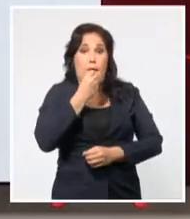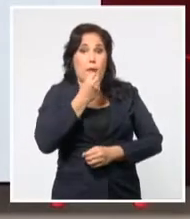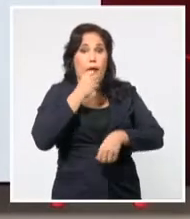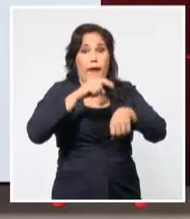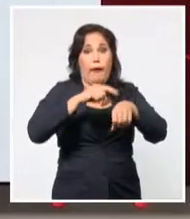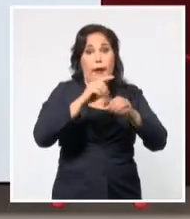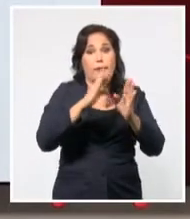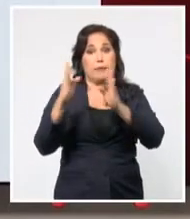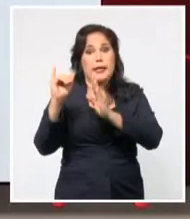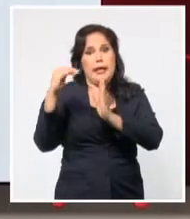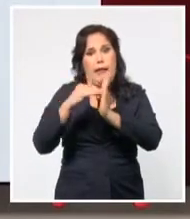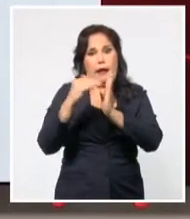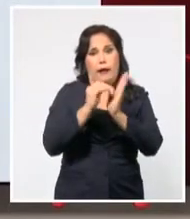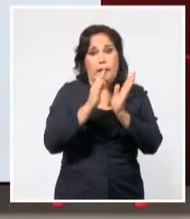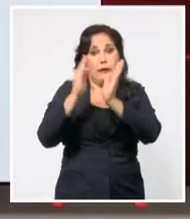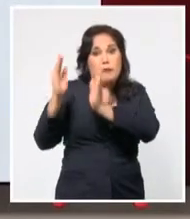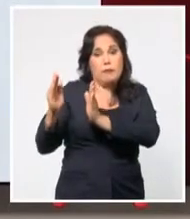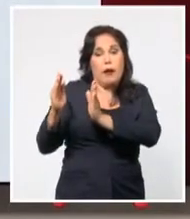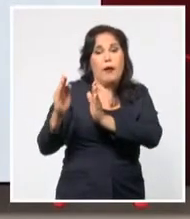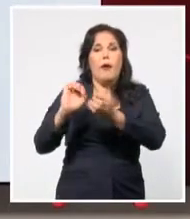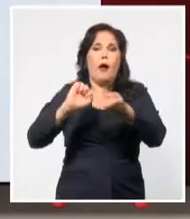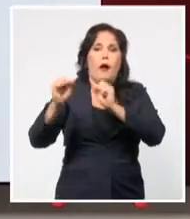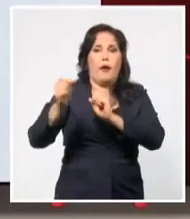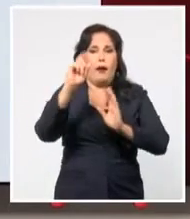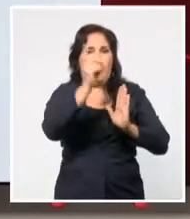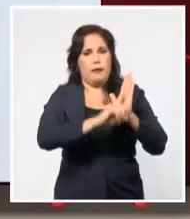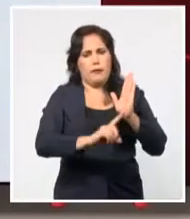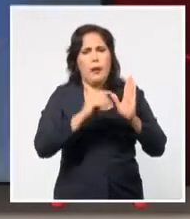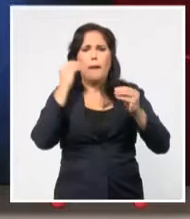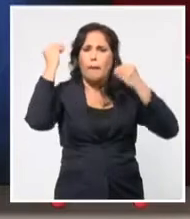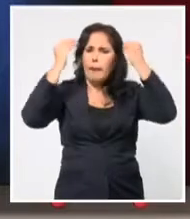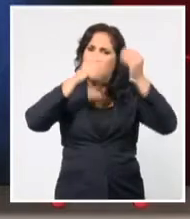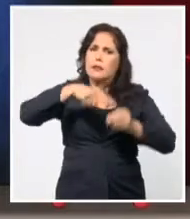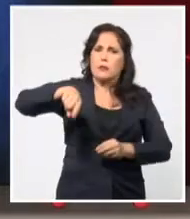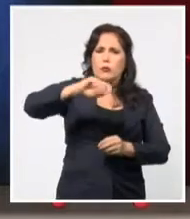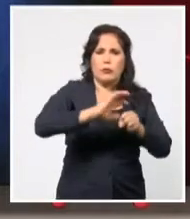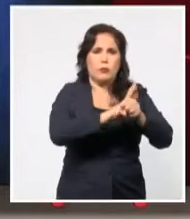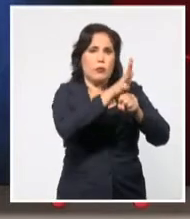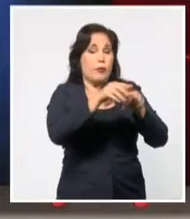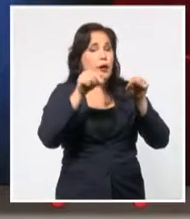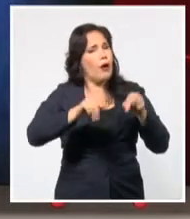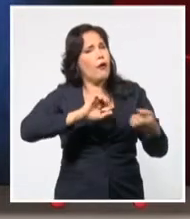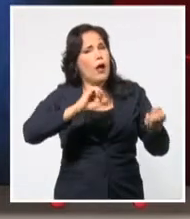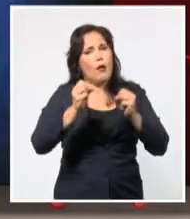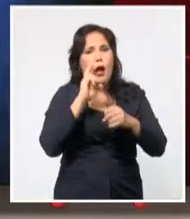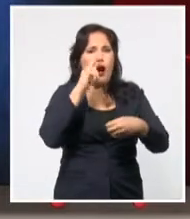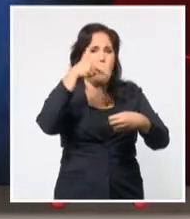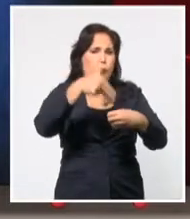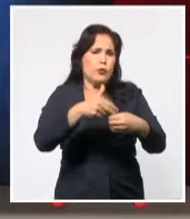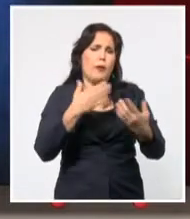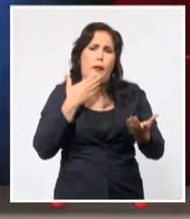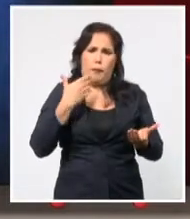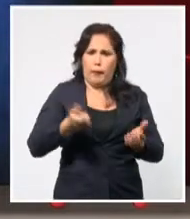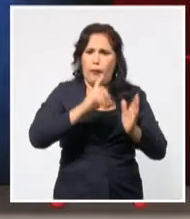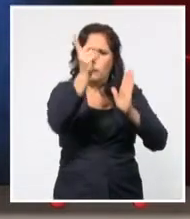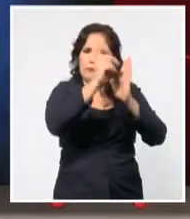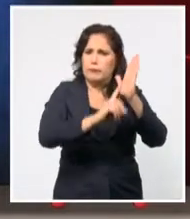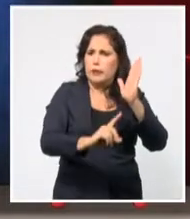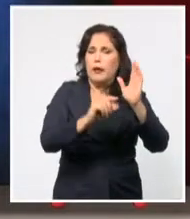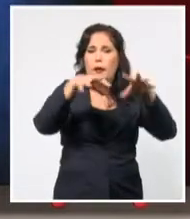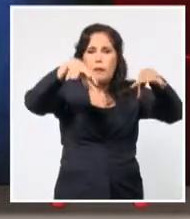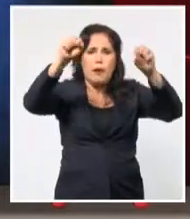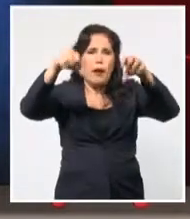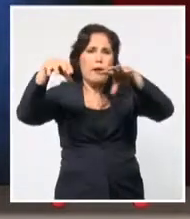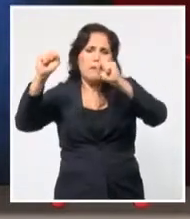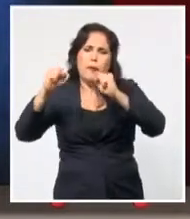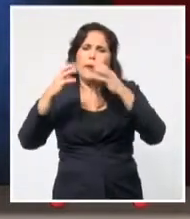al bolsillo. Piénselo usted mejor. El ahorro en tiempos de COVID-19 es una solución a los muchísimos